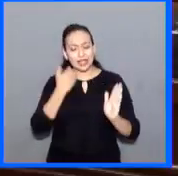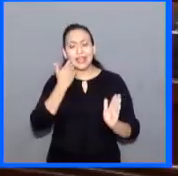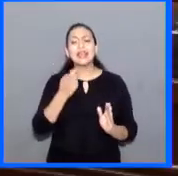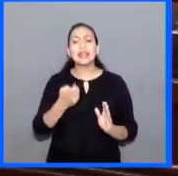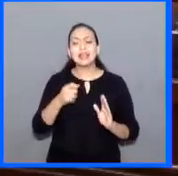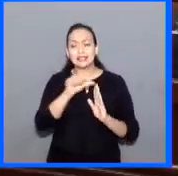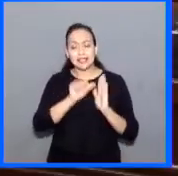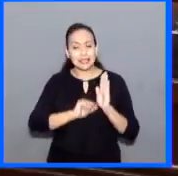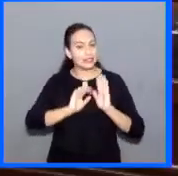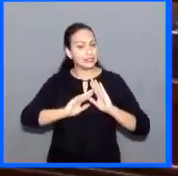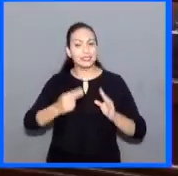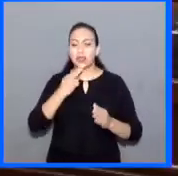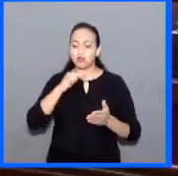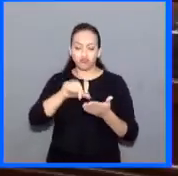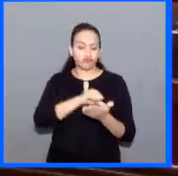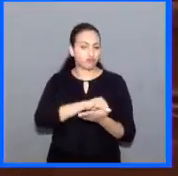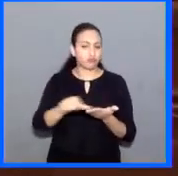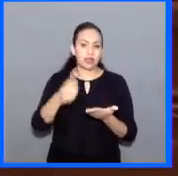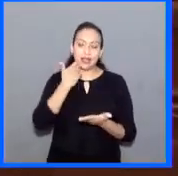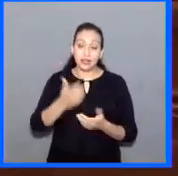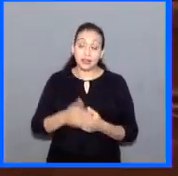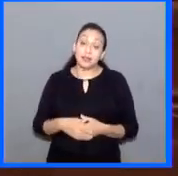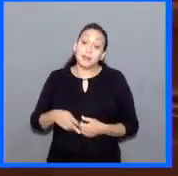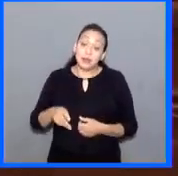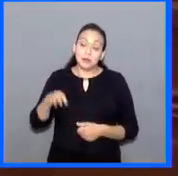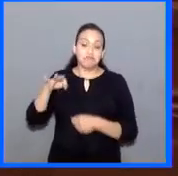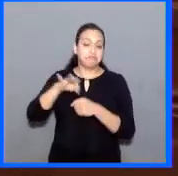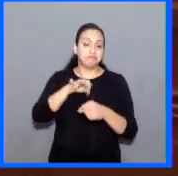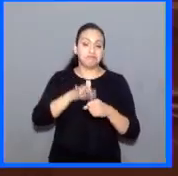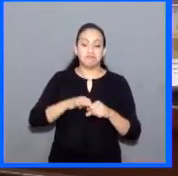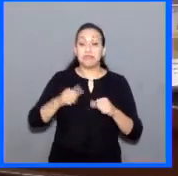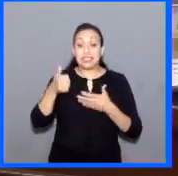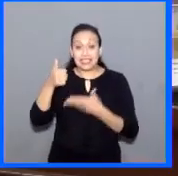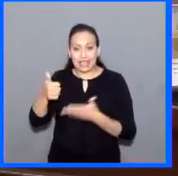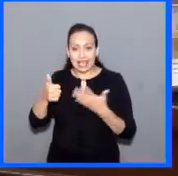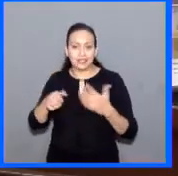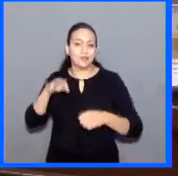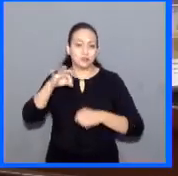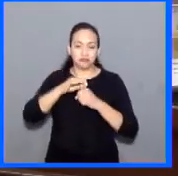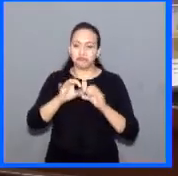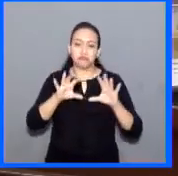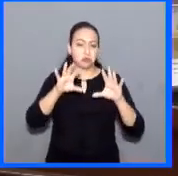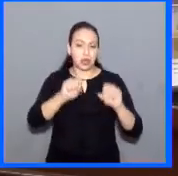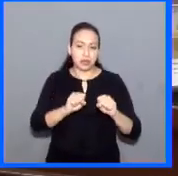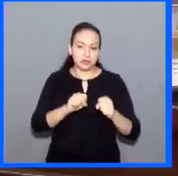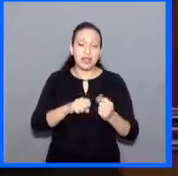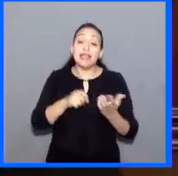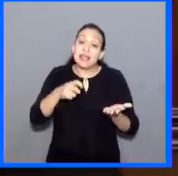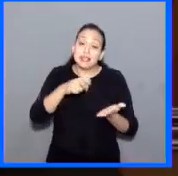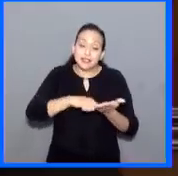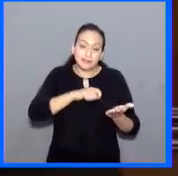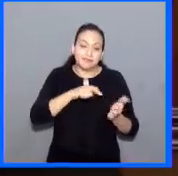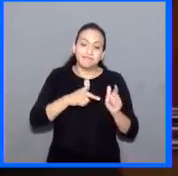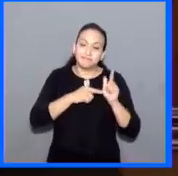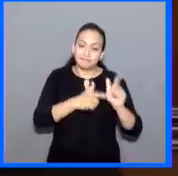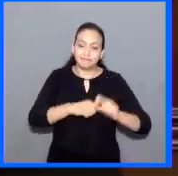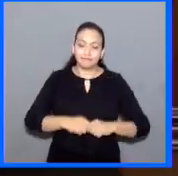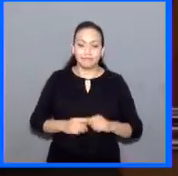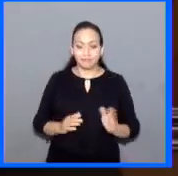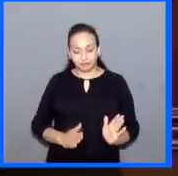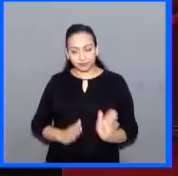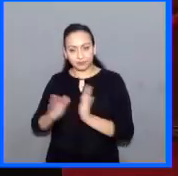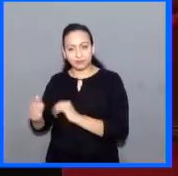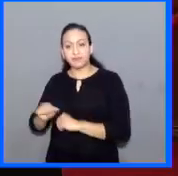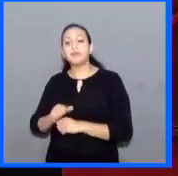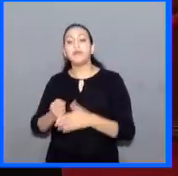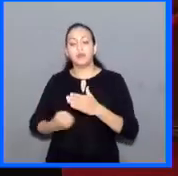aplicable para nadie y, al no alcanzar los 6 votos mínimos, el artículo reformado sigue vigente. En otro asunto, la nueva Suprema Corte